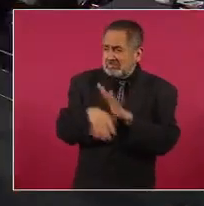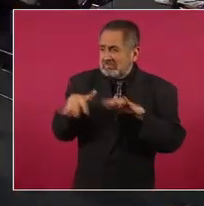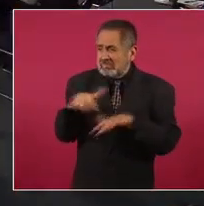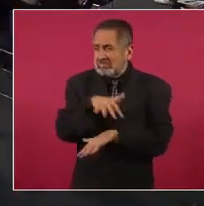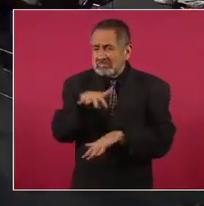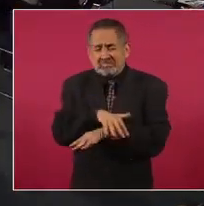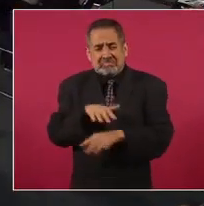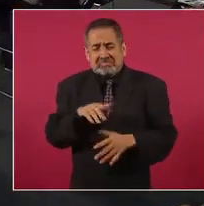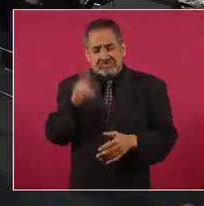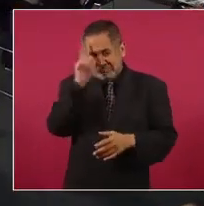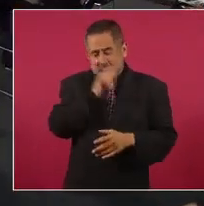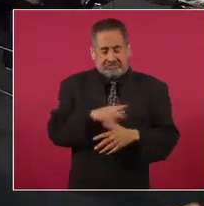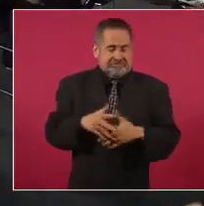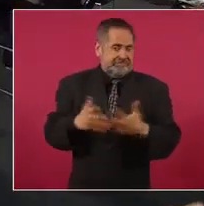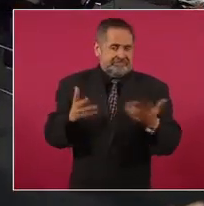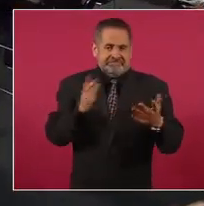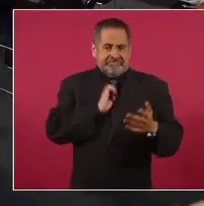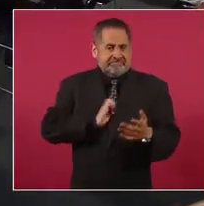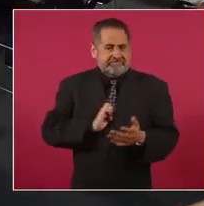Algo que